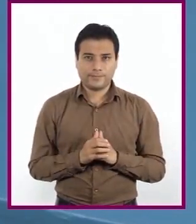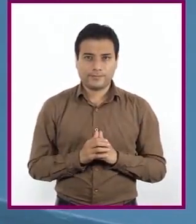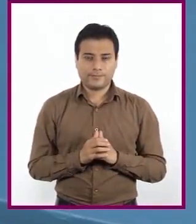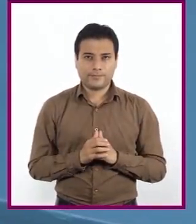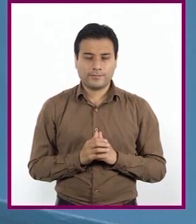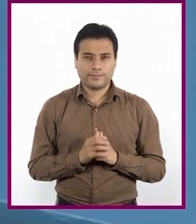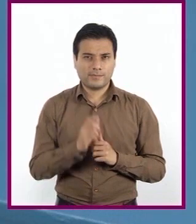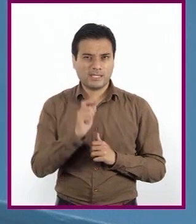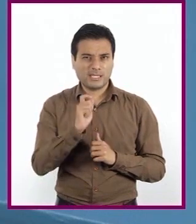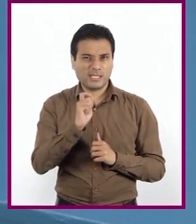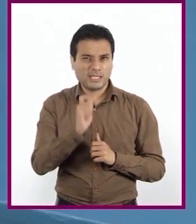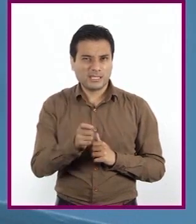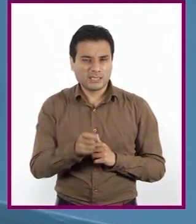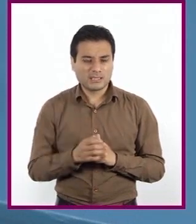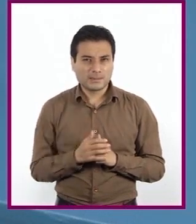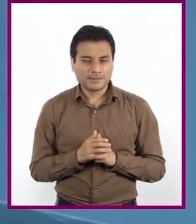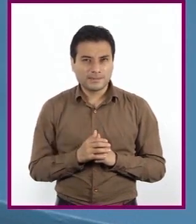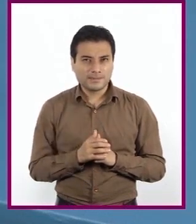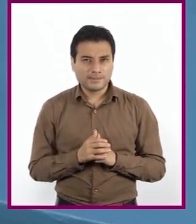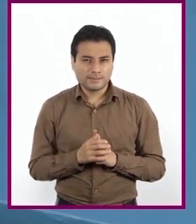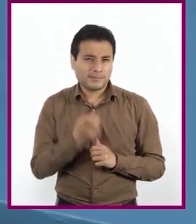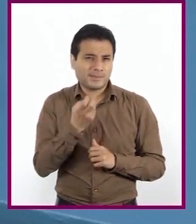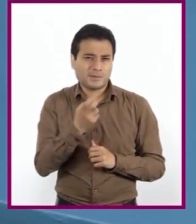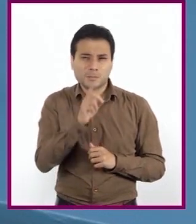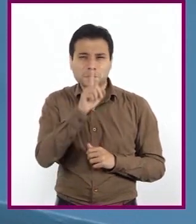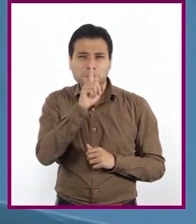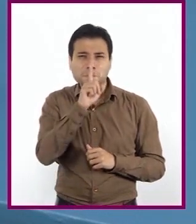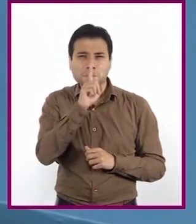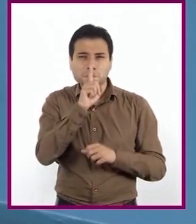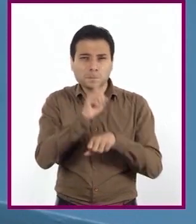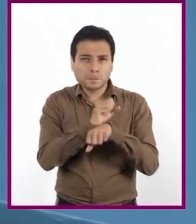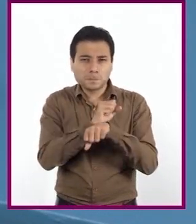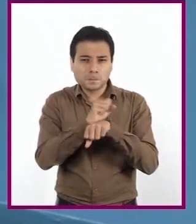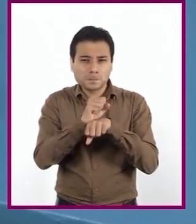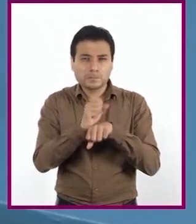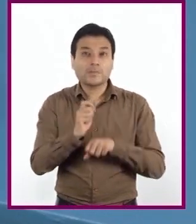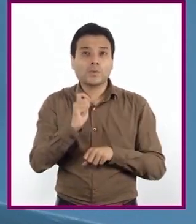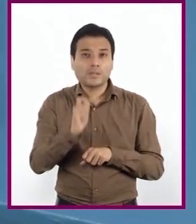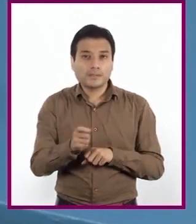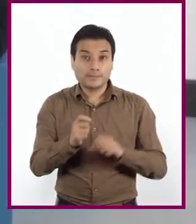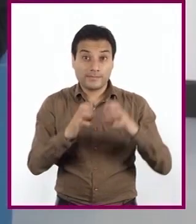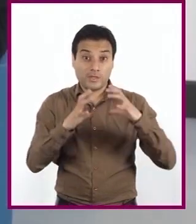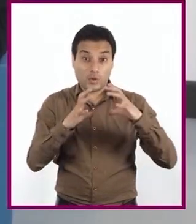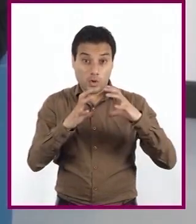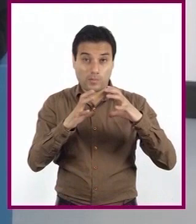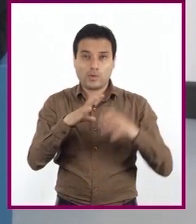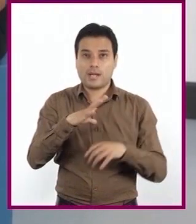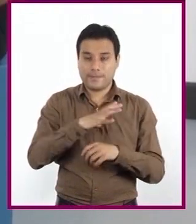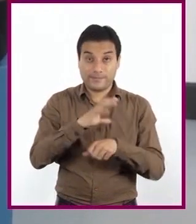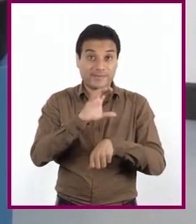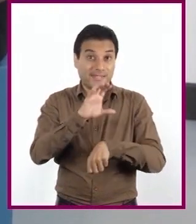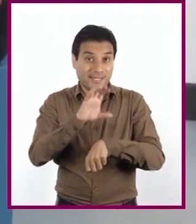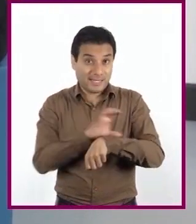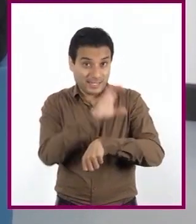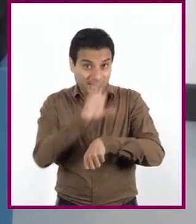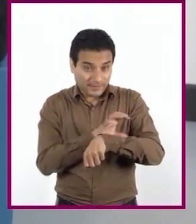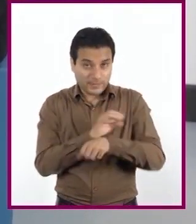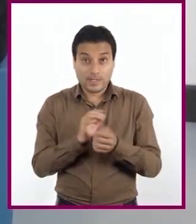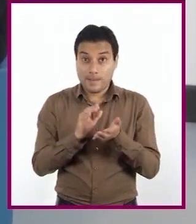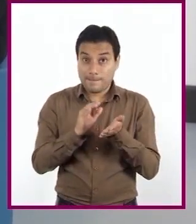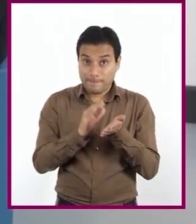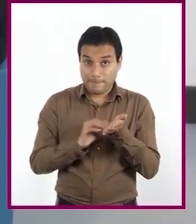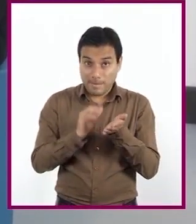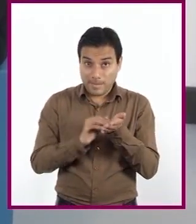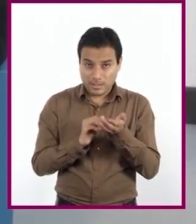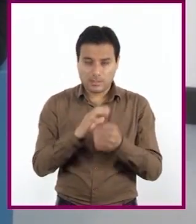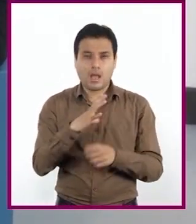debemos destacar de este experimento tan simple: la interacción entre el globo, que tiene carga eléctrica, con los papeles